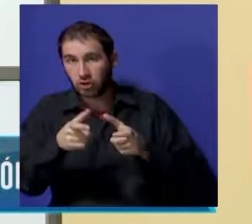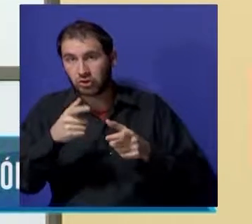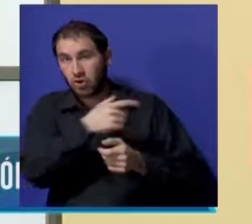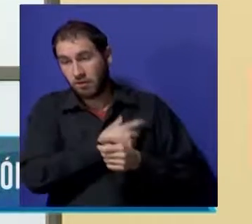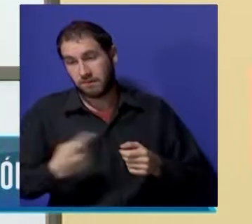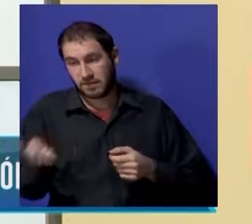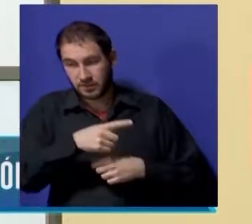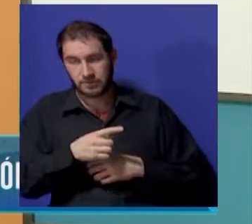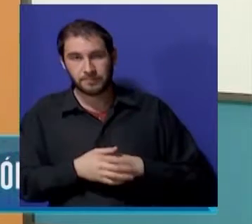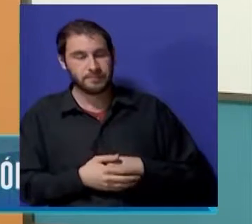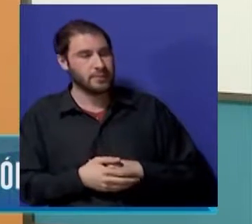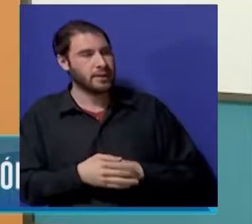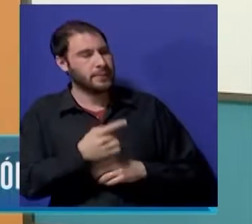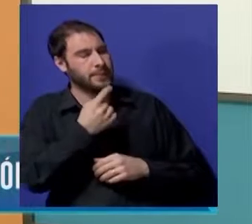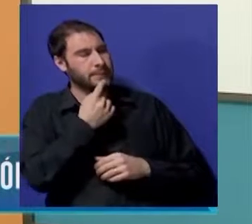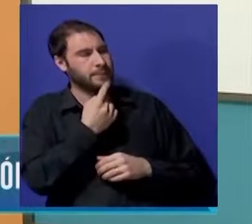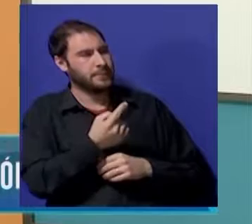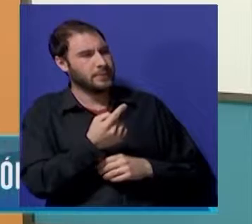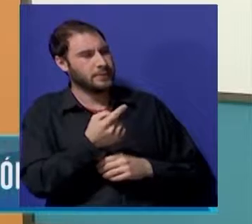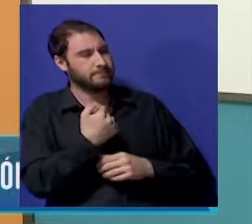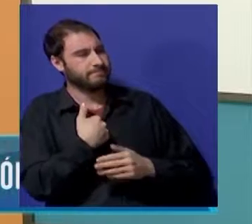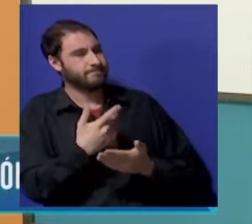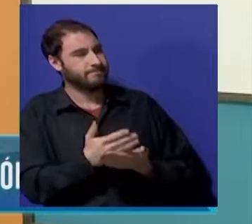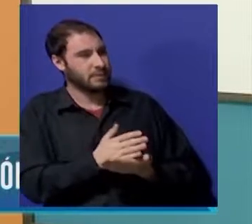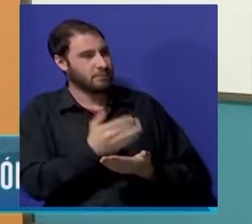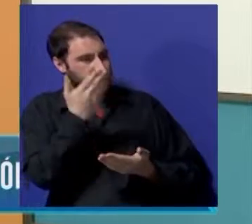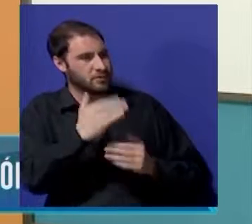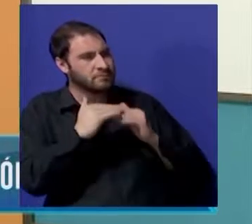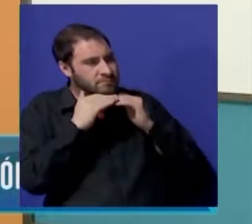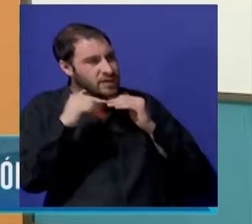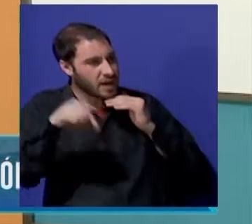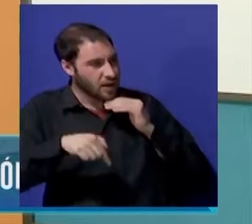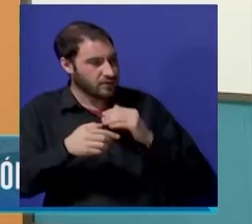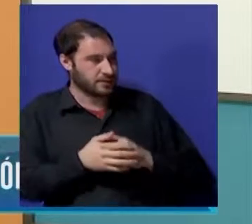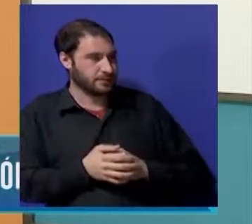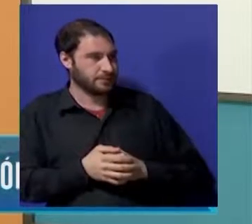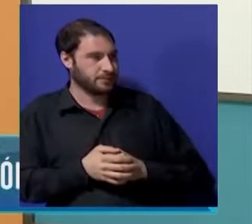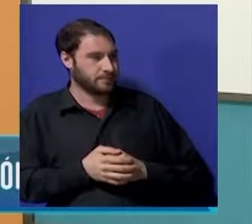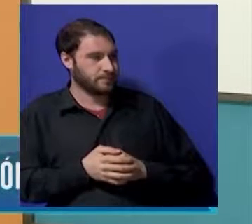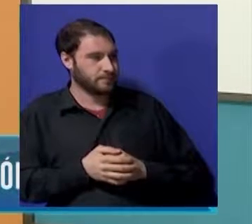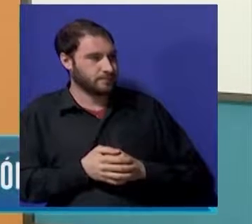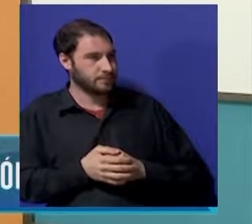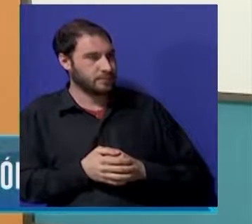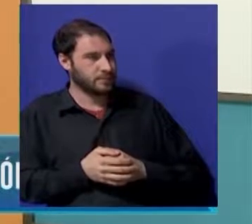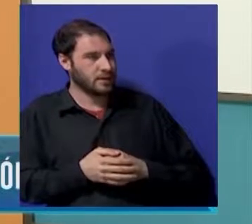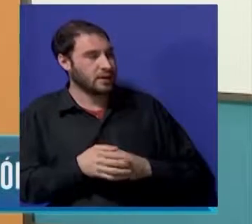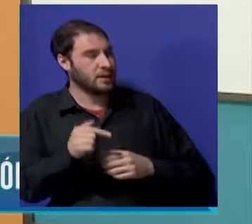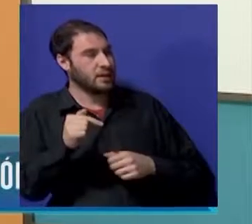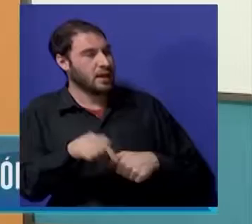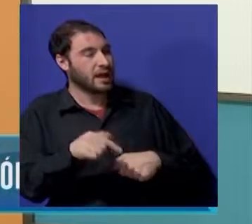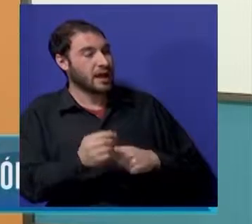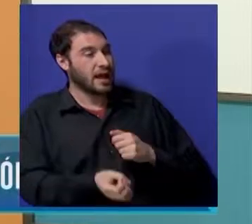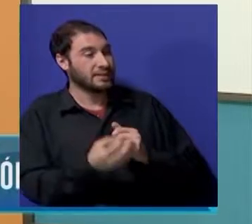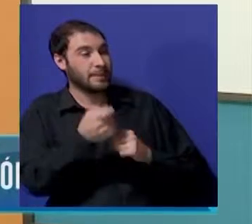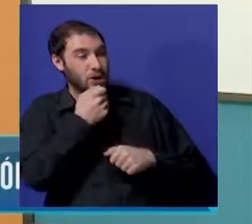gobierno. Me pongo un poco en el lugar del oyente o del televidente que está viendo. Se ha generado, bueno,